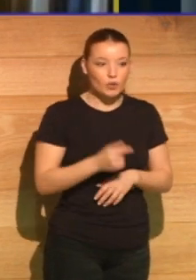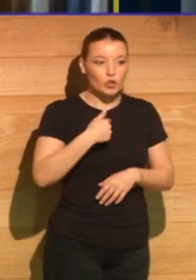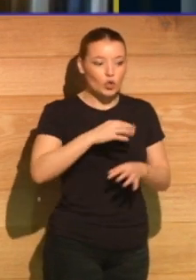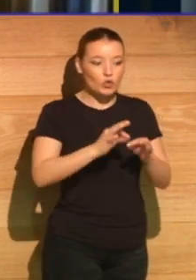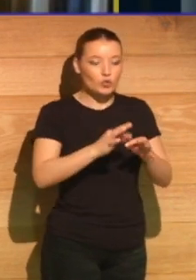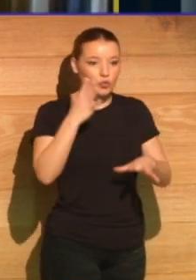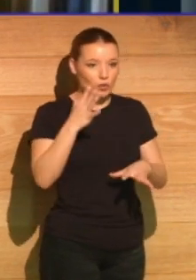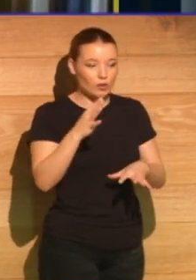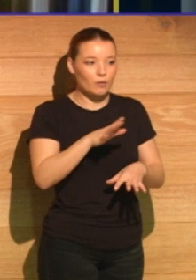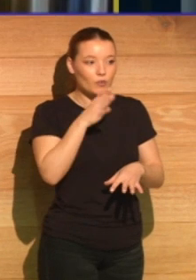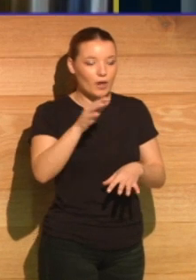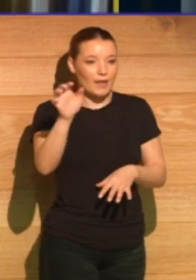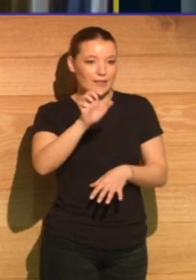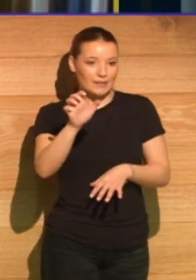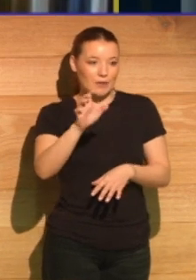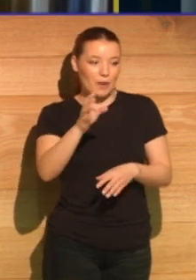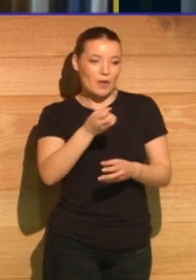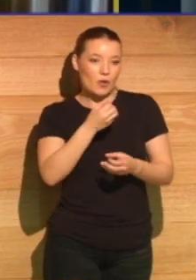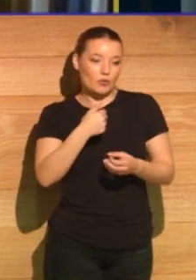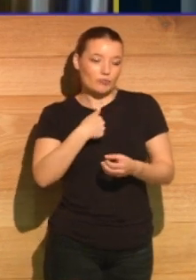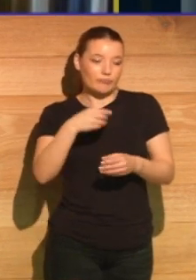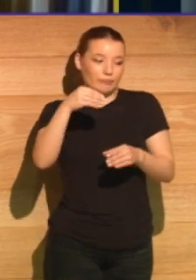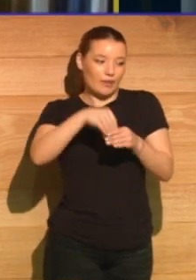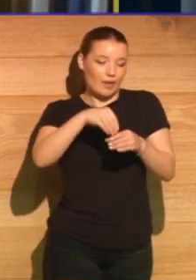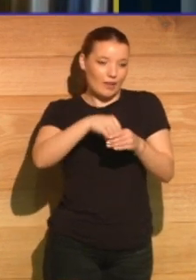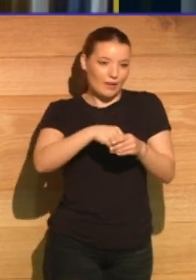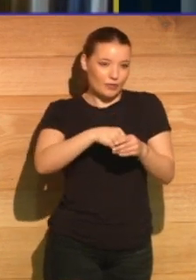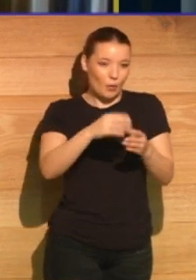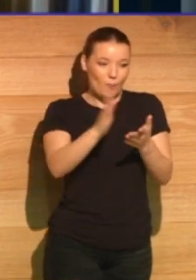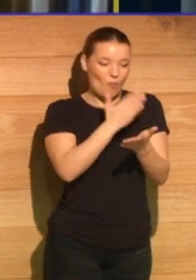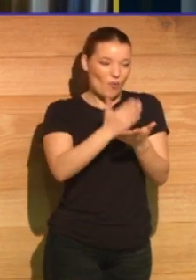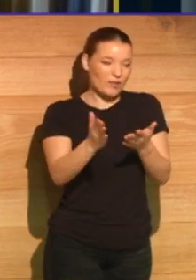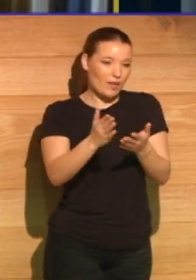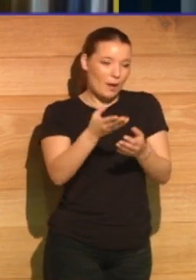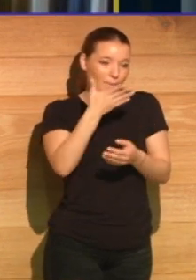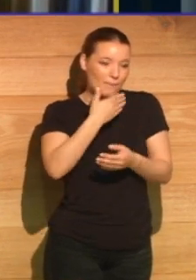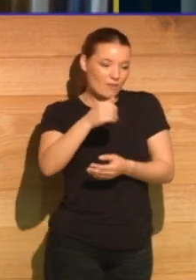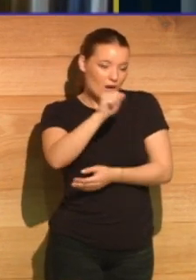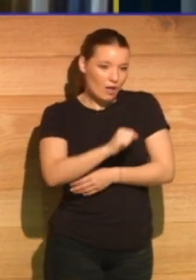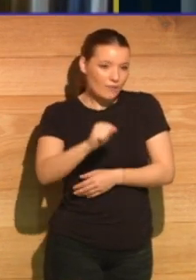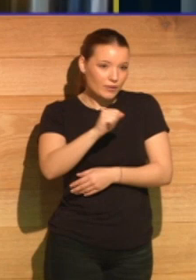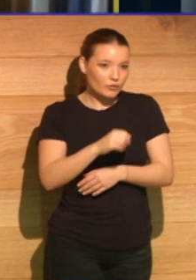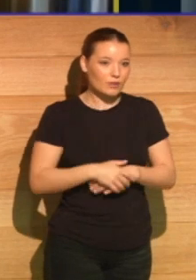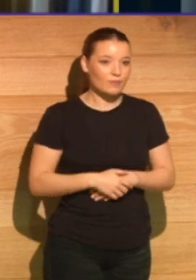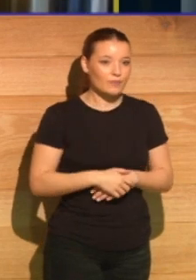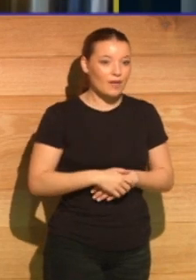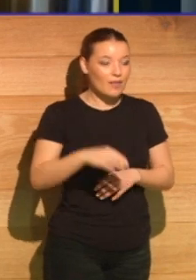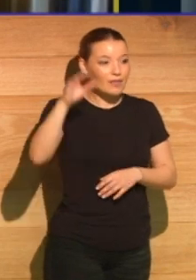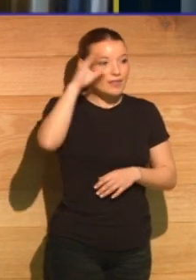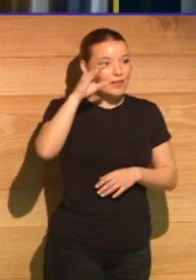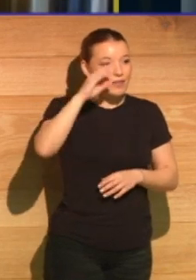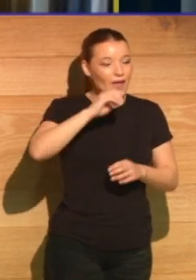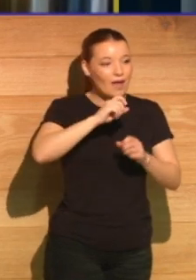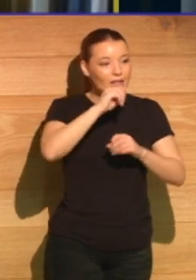Estíbaliz, que es una poeta fantástica, además también divulga la ciencia, no sé, es que yo pensé, es que quiero